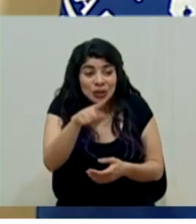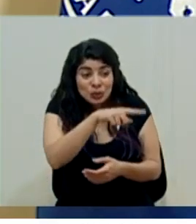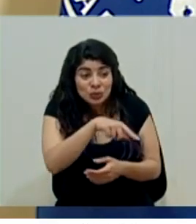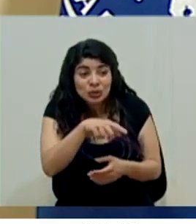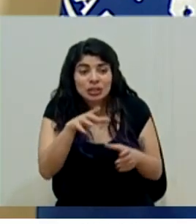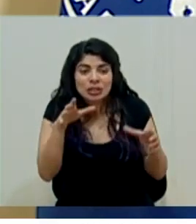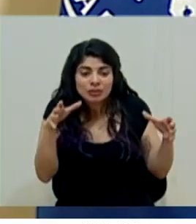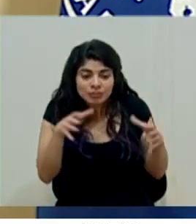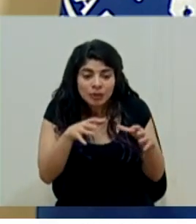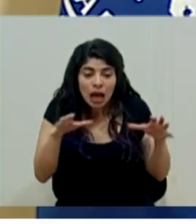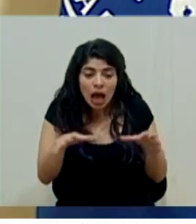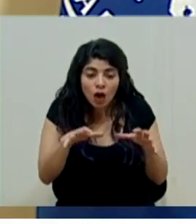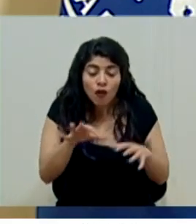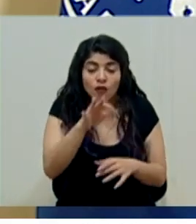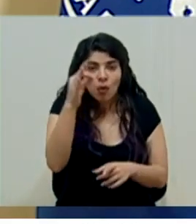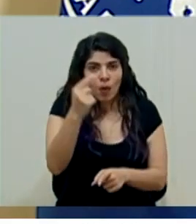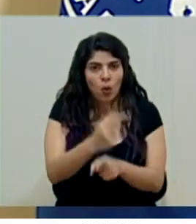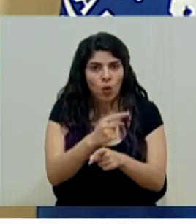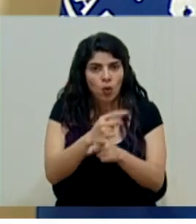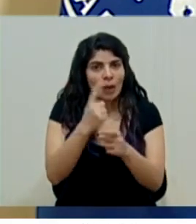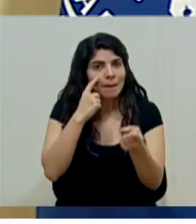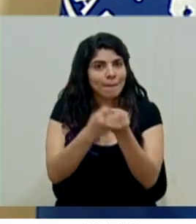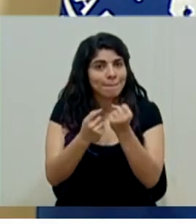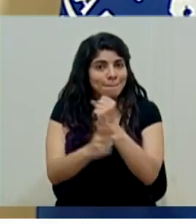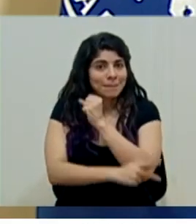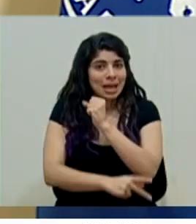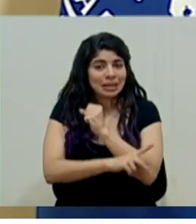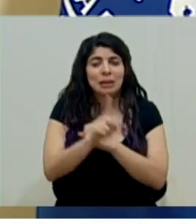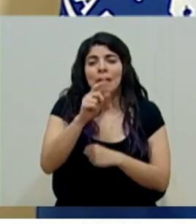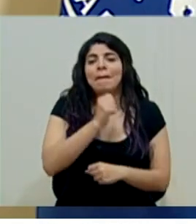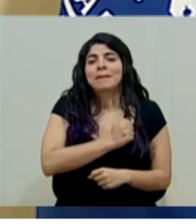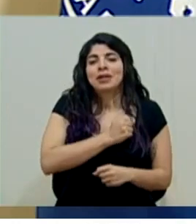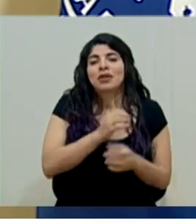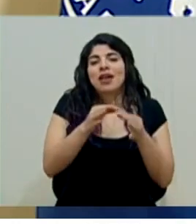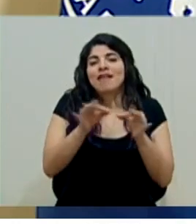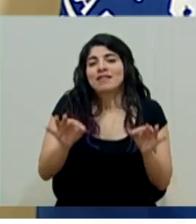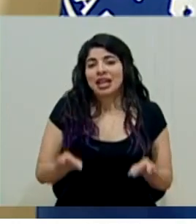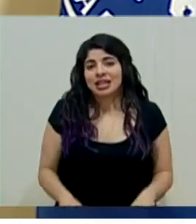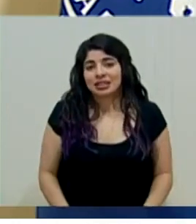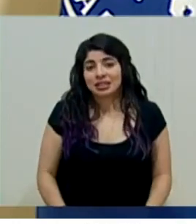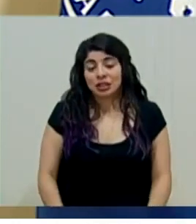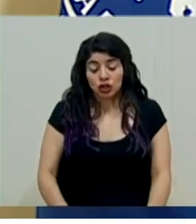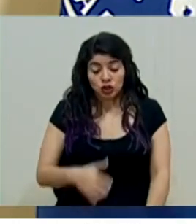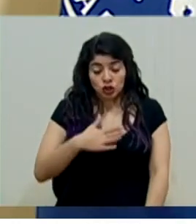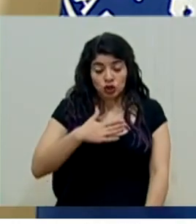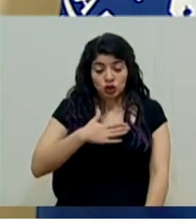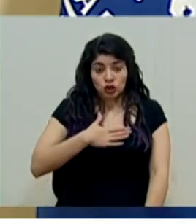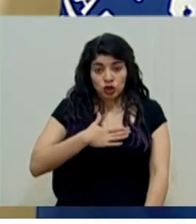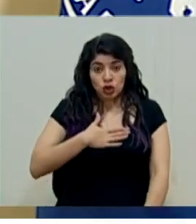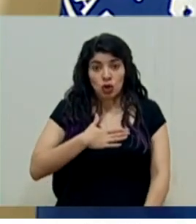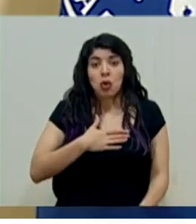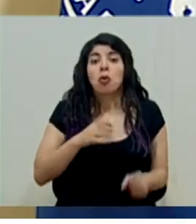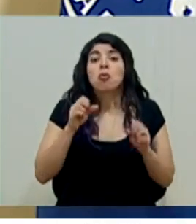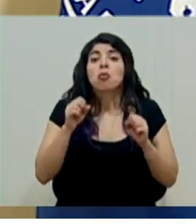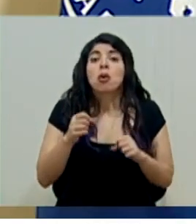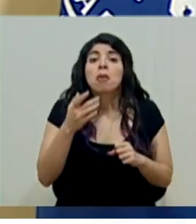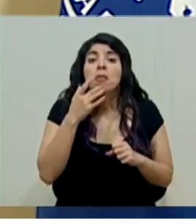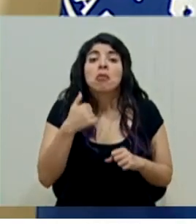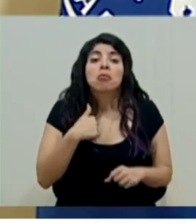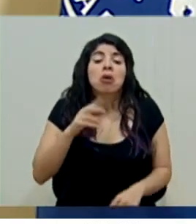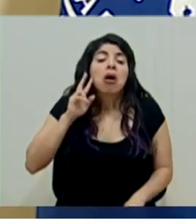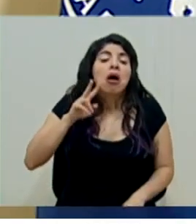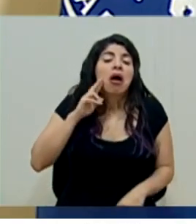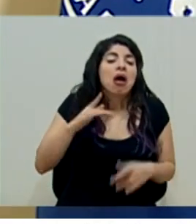tránsito haciendo lo correcto para el país. Perdónenme la expresión coloquial. Yo podría optar por hacerme el